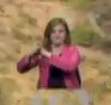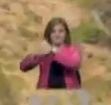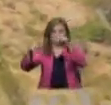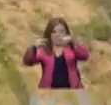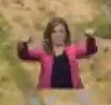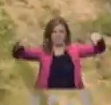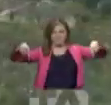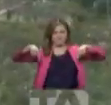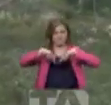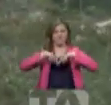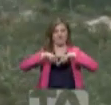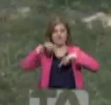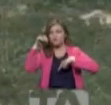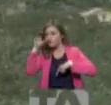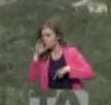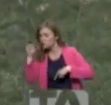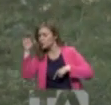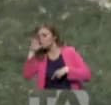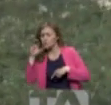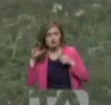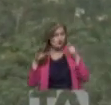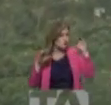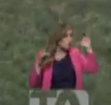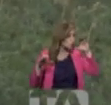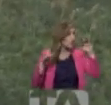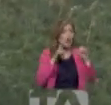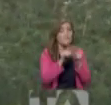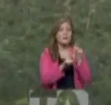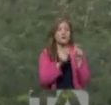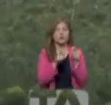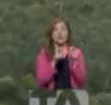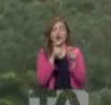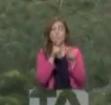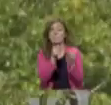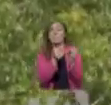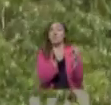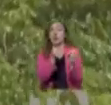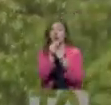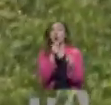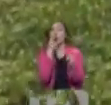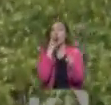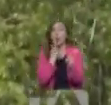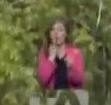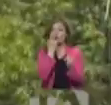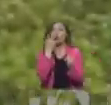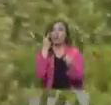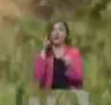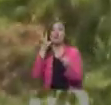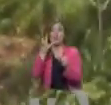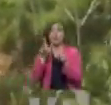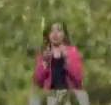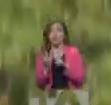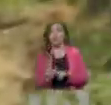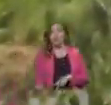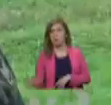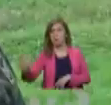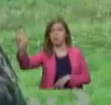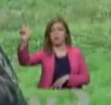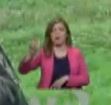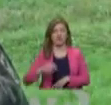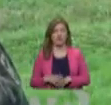búsqueda por la zona. Se presume que el piloto y otras dos personas huyeron del lugar. al no poder poner la avioneta en